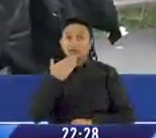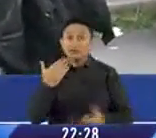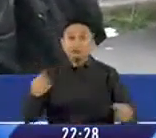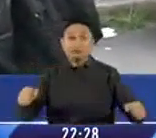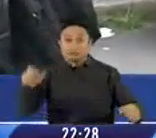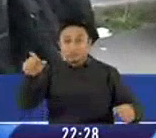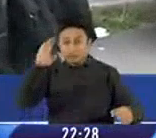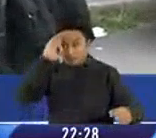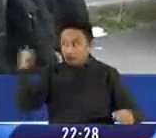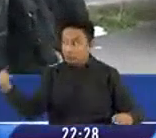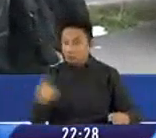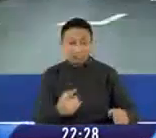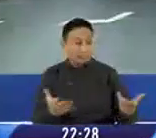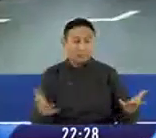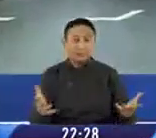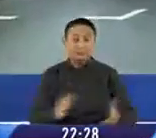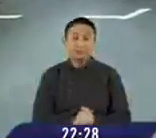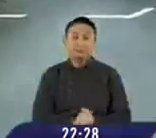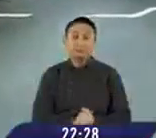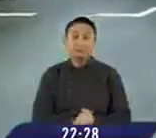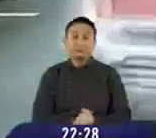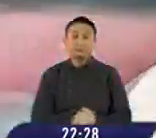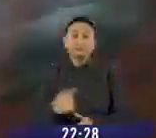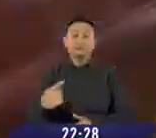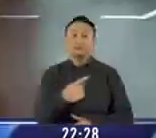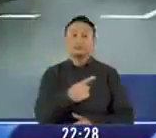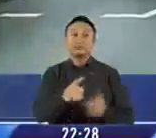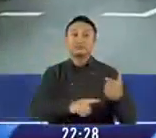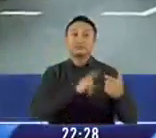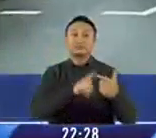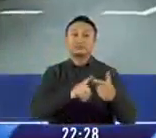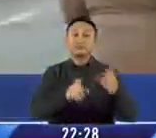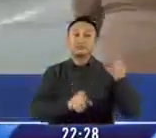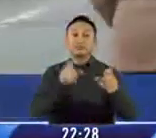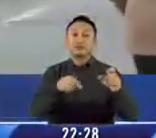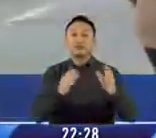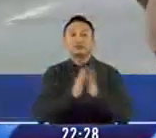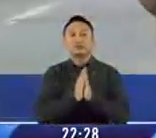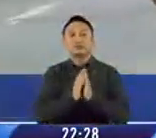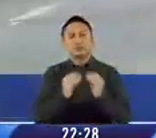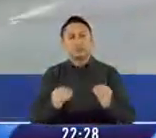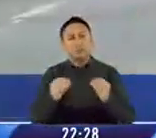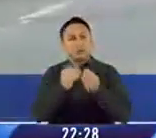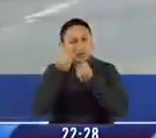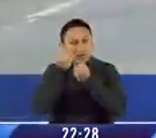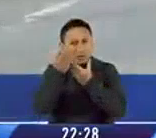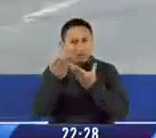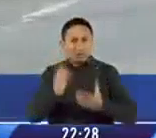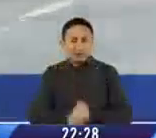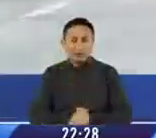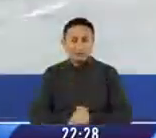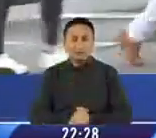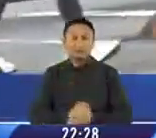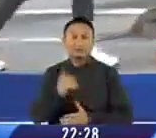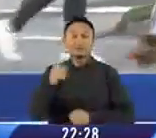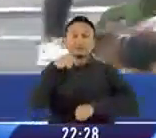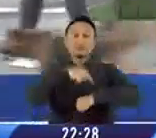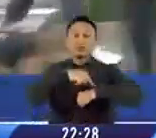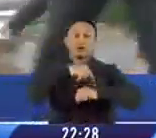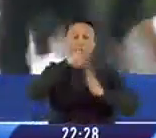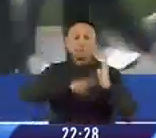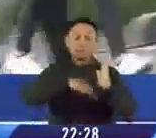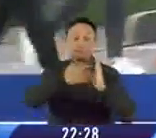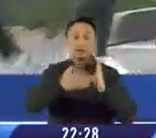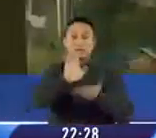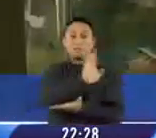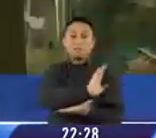agentes de tránsito aquí en esta intersección. A todos estos inconvenientes, los ciudadanos solicitaron mayor información de los horarios y barrios en los que